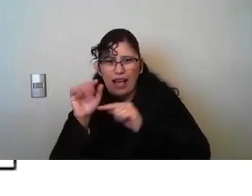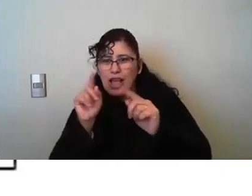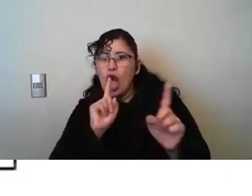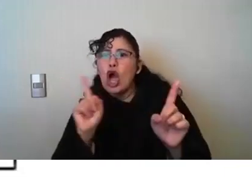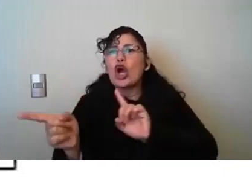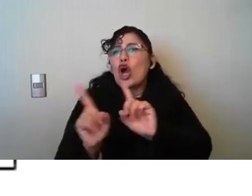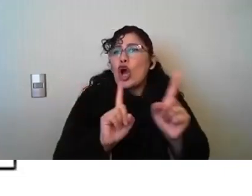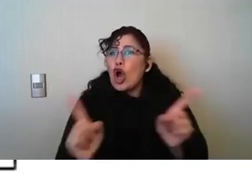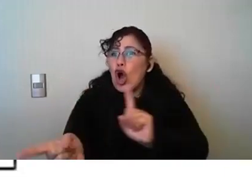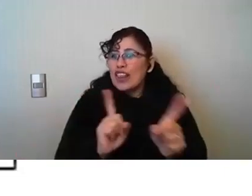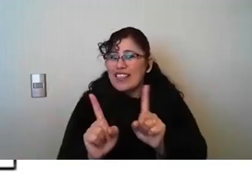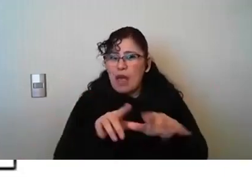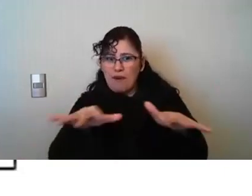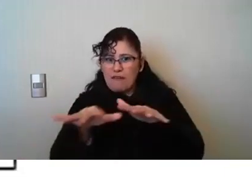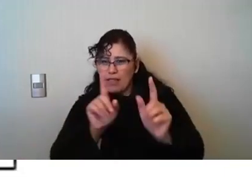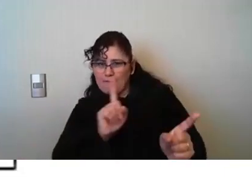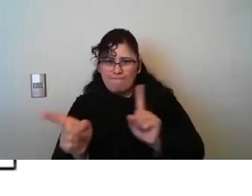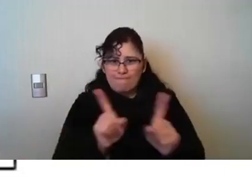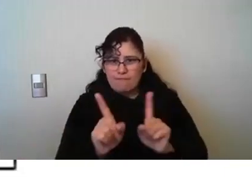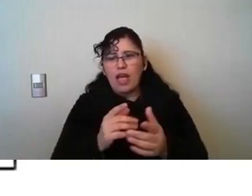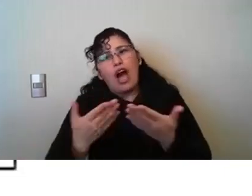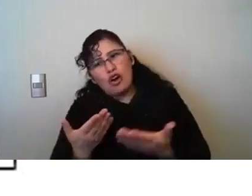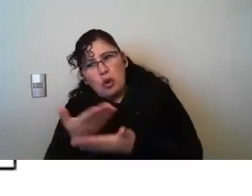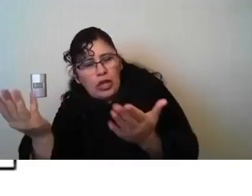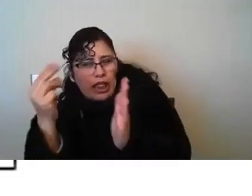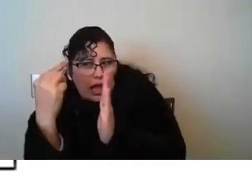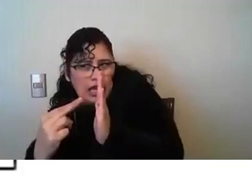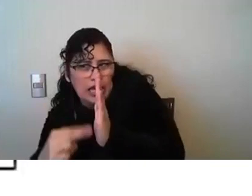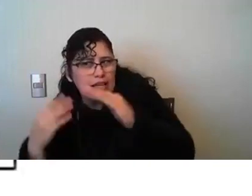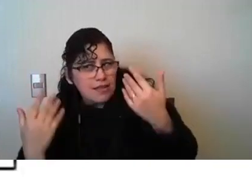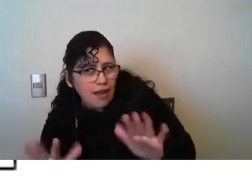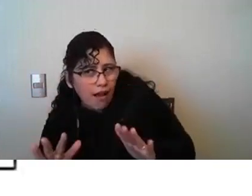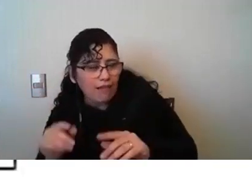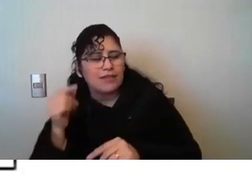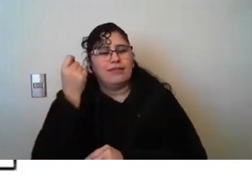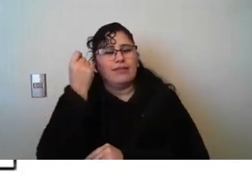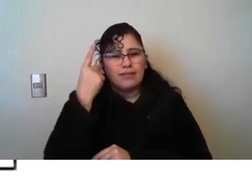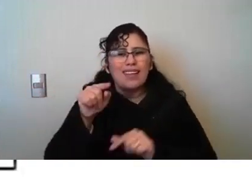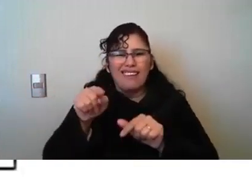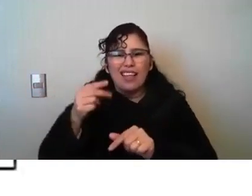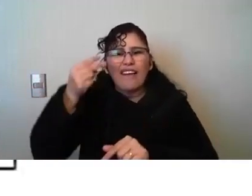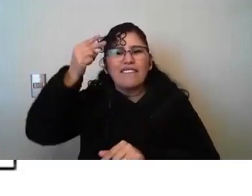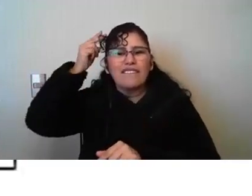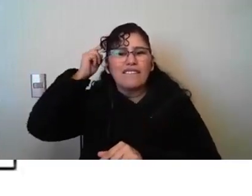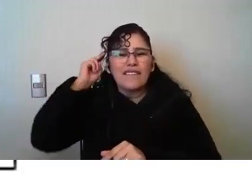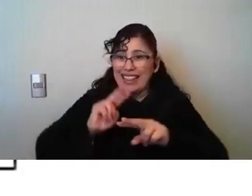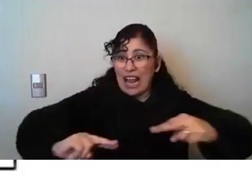si buscaron información, los tractos vestibuloespinales lo que hacen es estimular a los